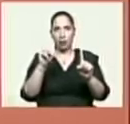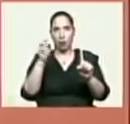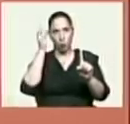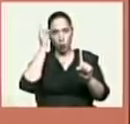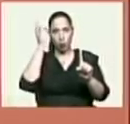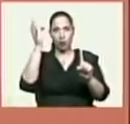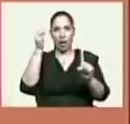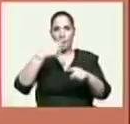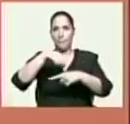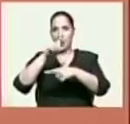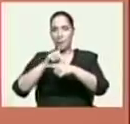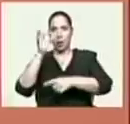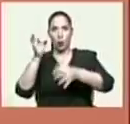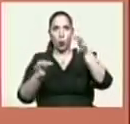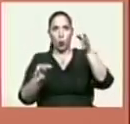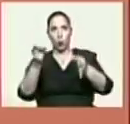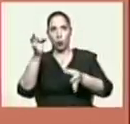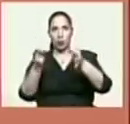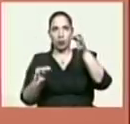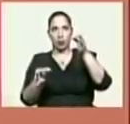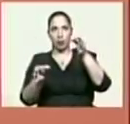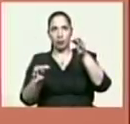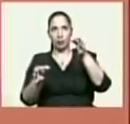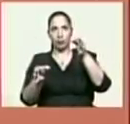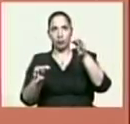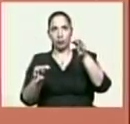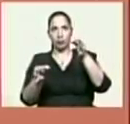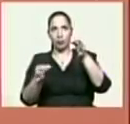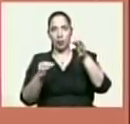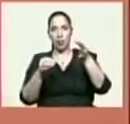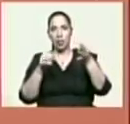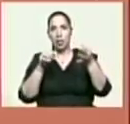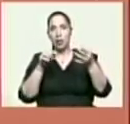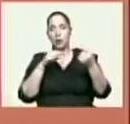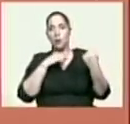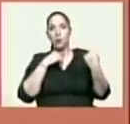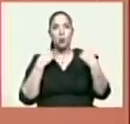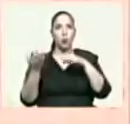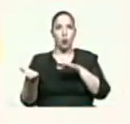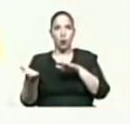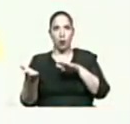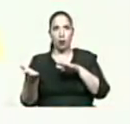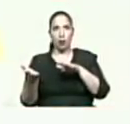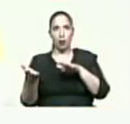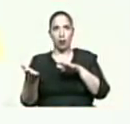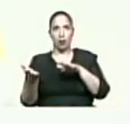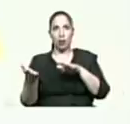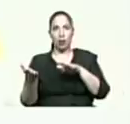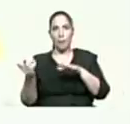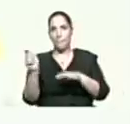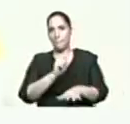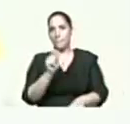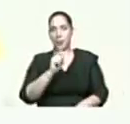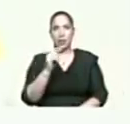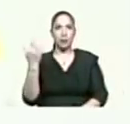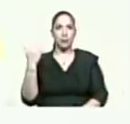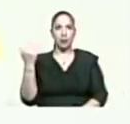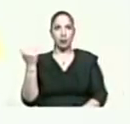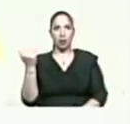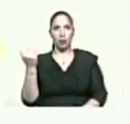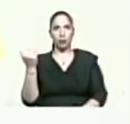Primero Justicia, que se suicidó en meses pasados y